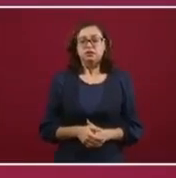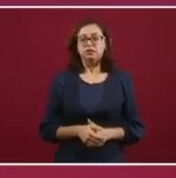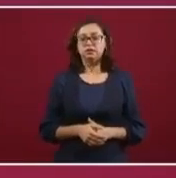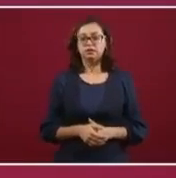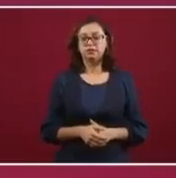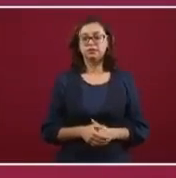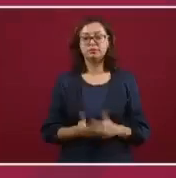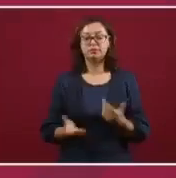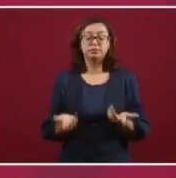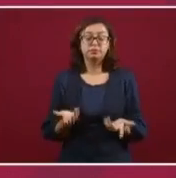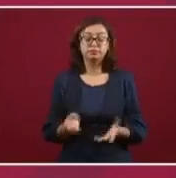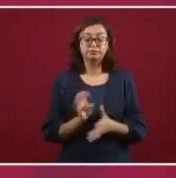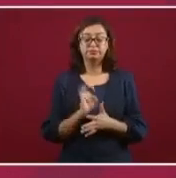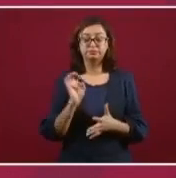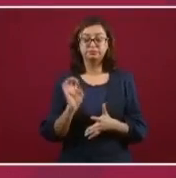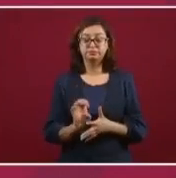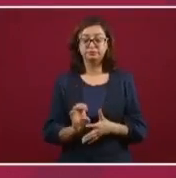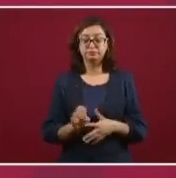para